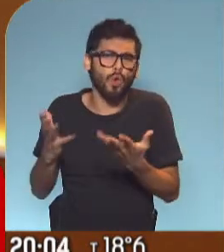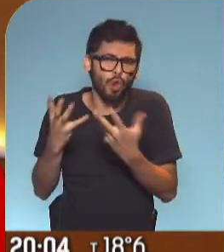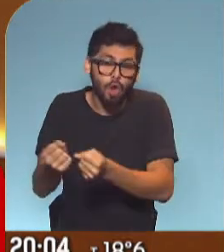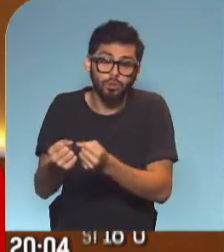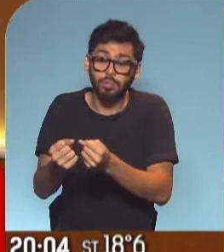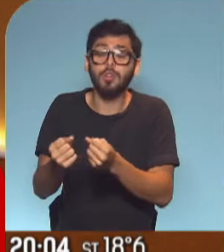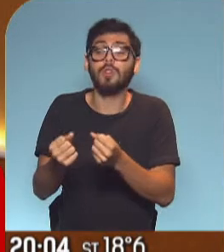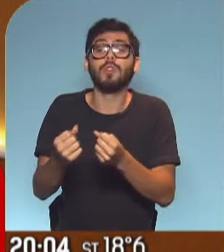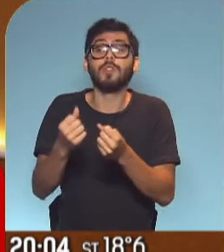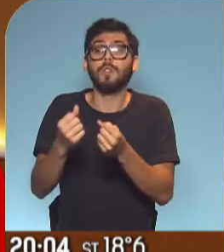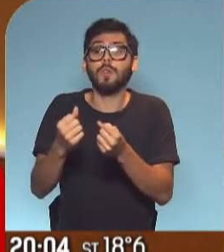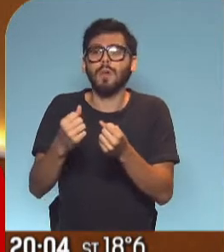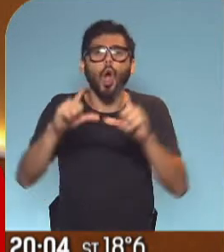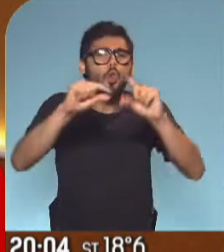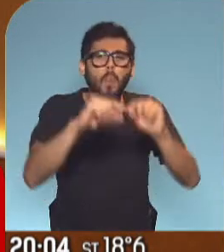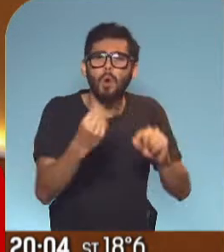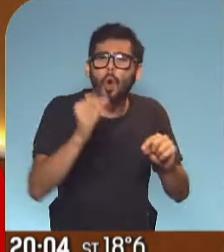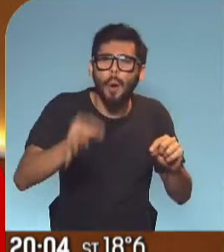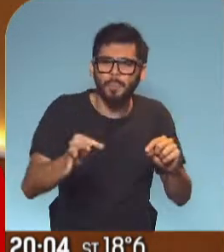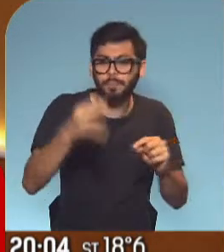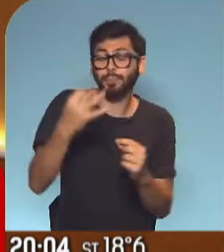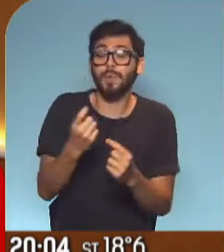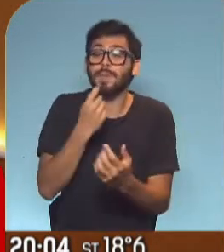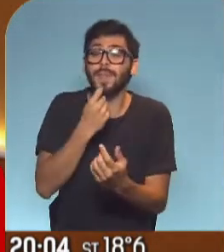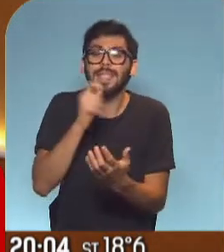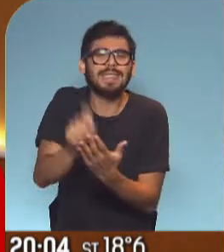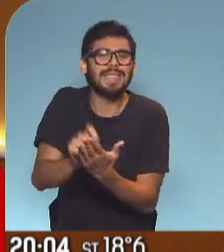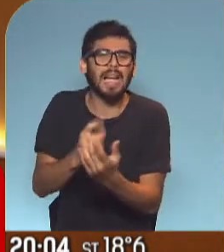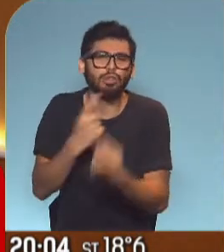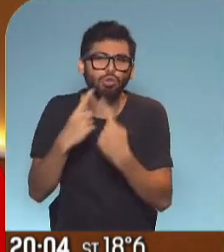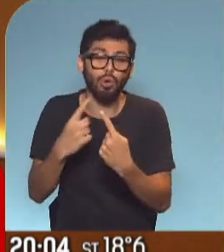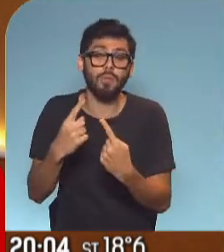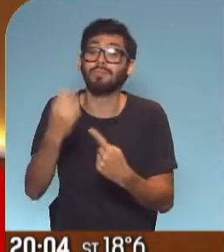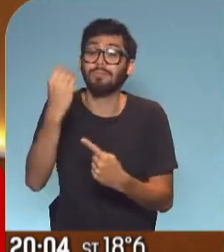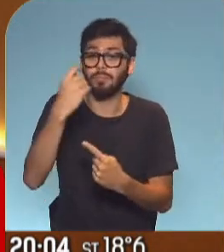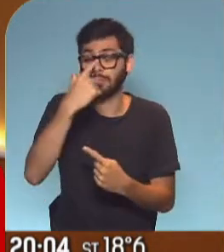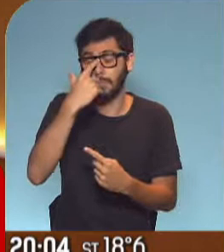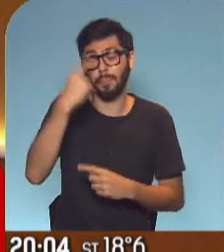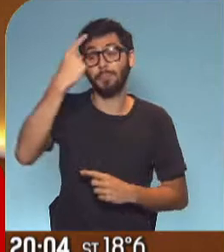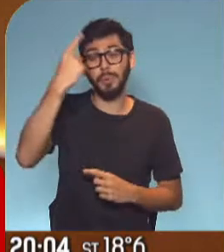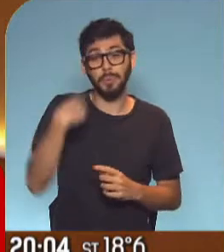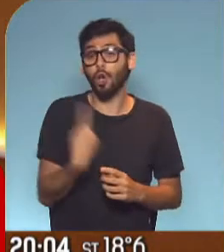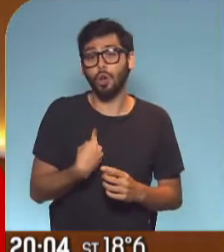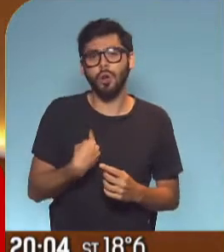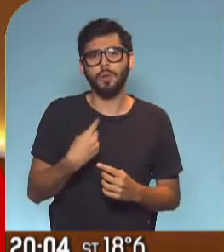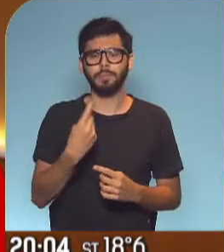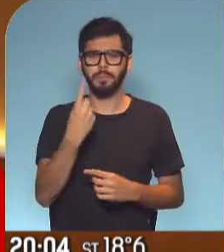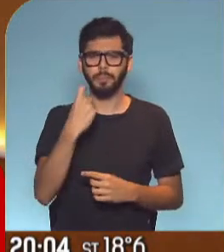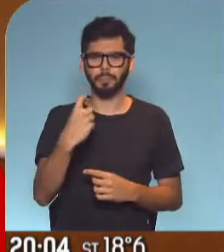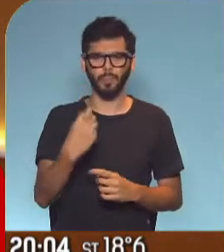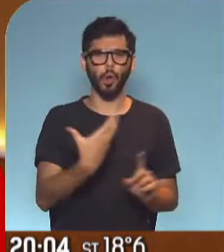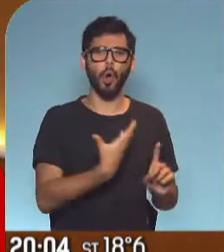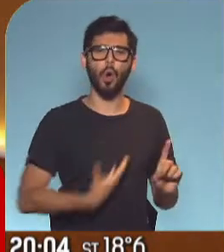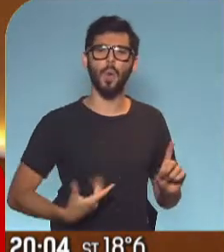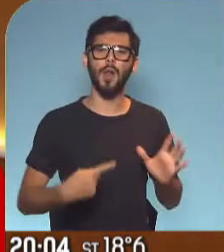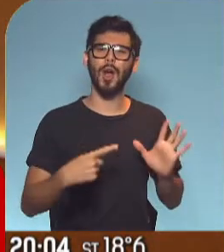salen de un censo que se llevó adelante porque, en primer lugar, lo que identificábamos es que los números que estaba otorgando el gobierno de